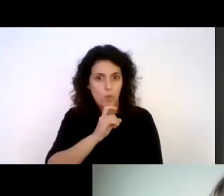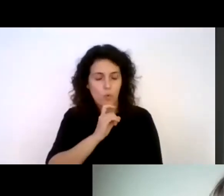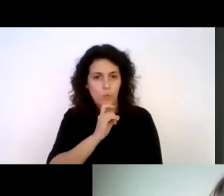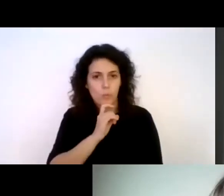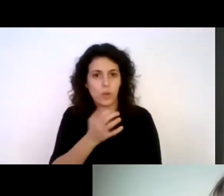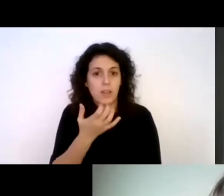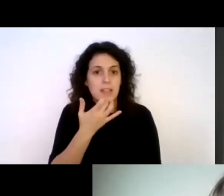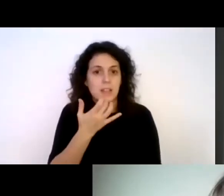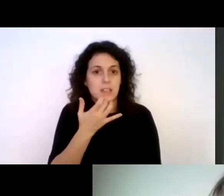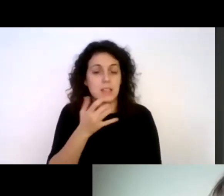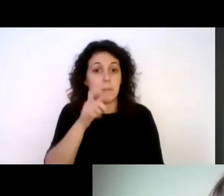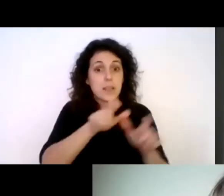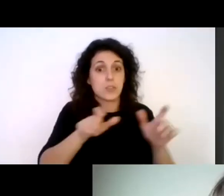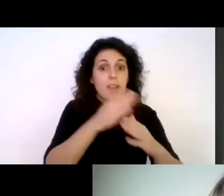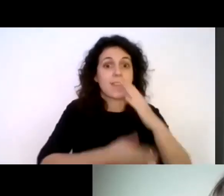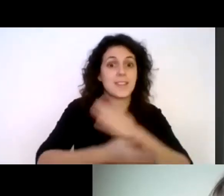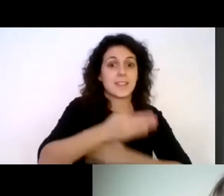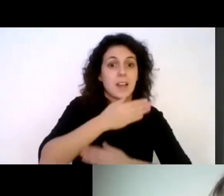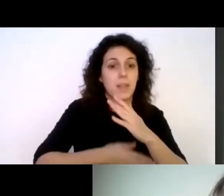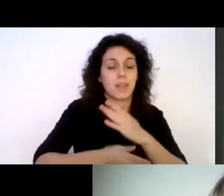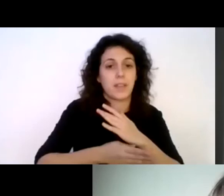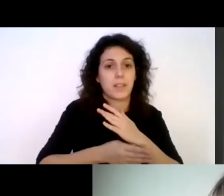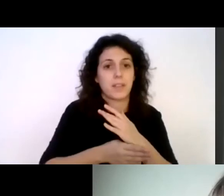con discapacidades